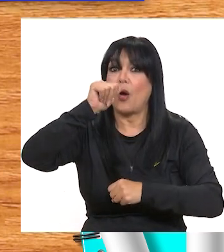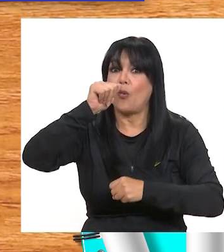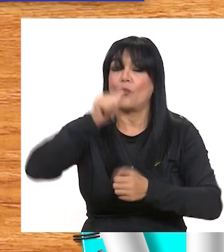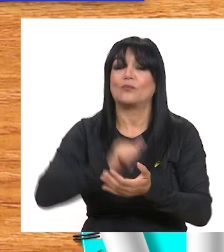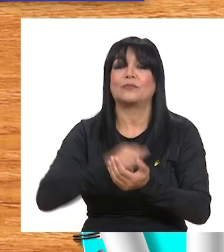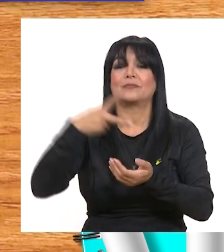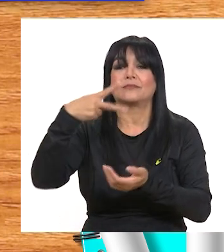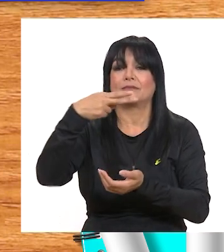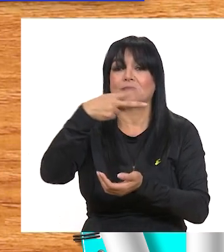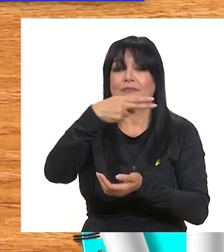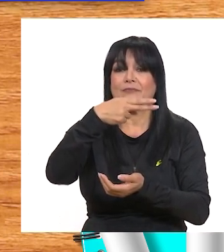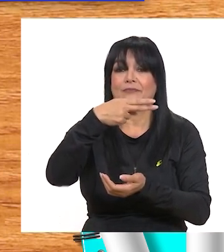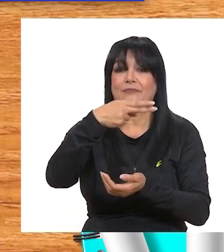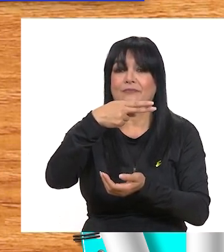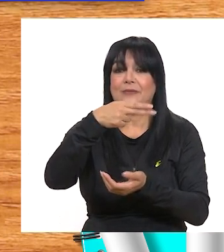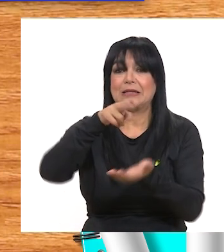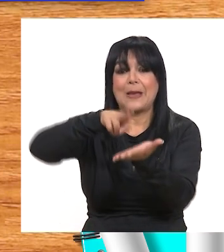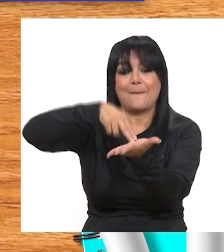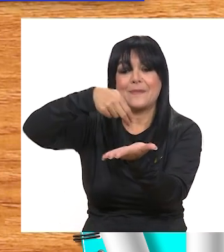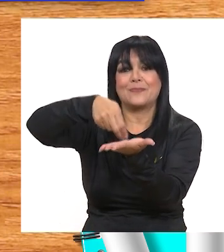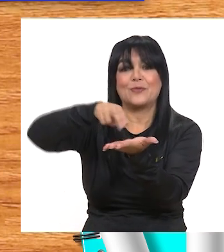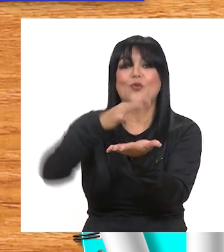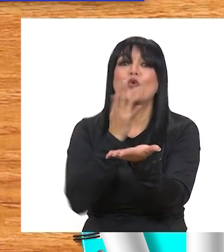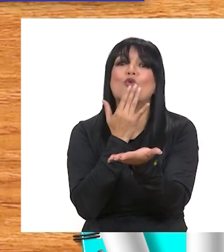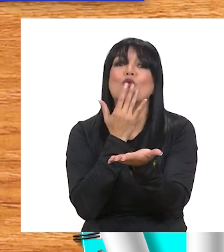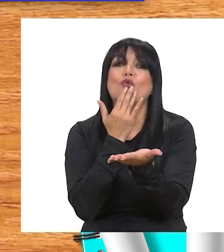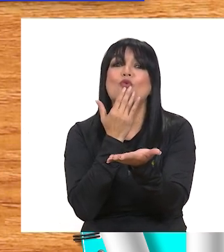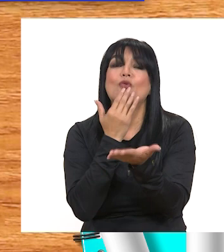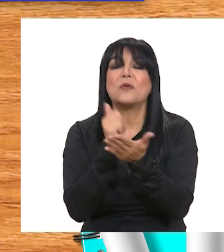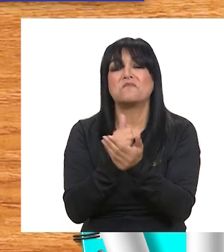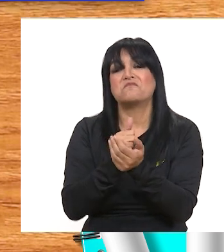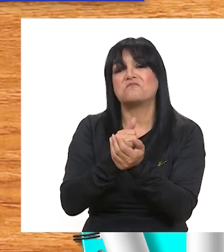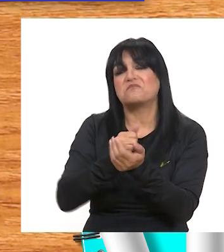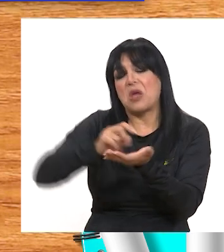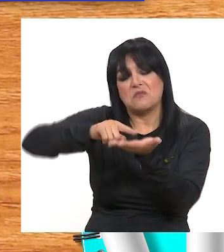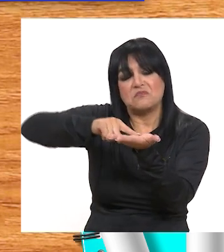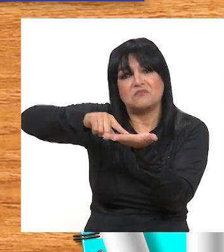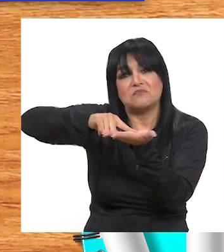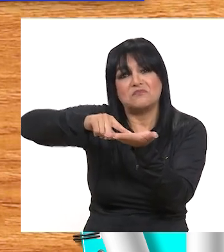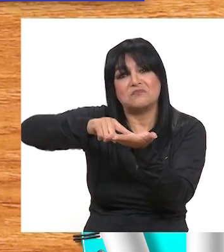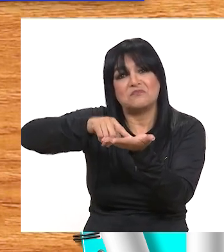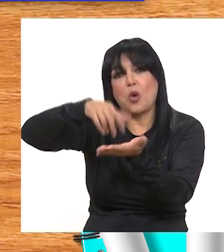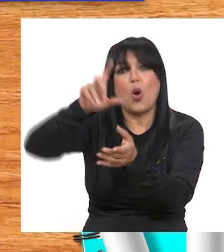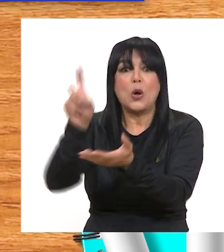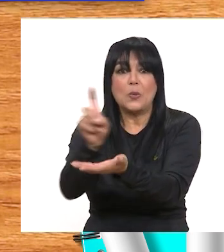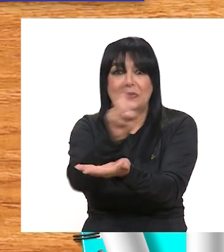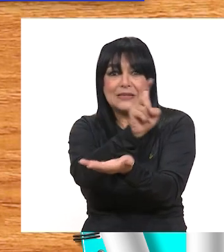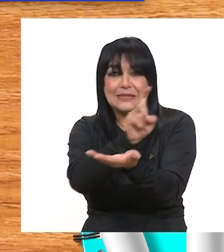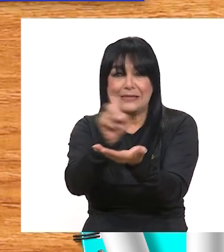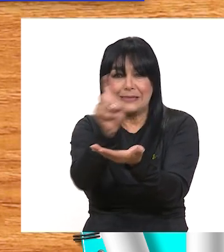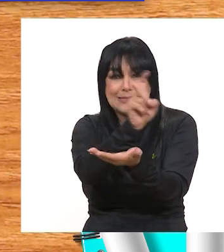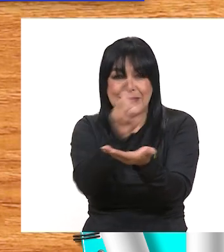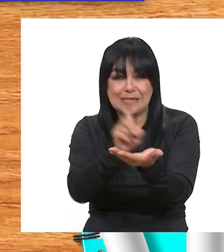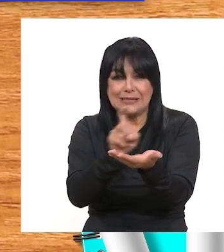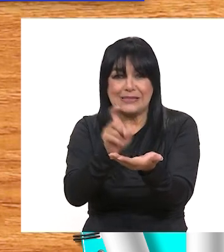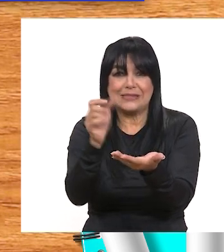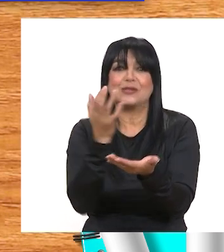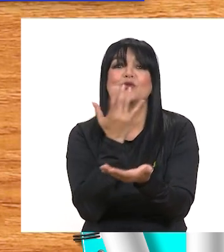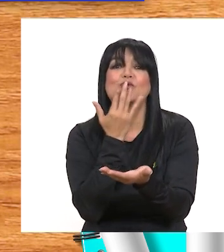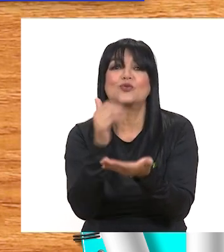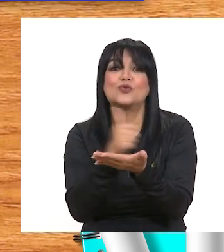agua, tijeras, pinturas como acuarelas o spray en color